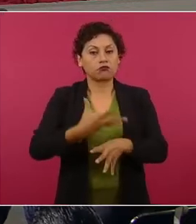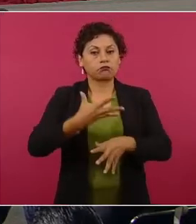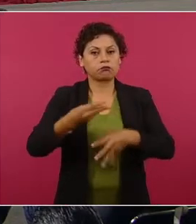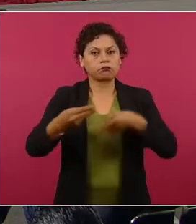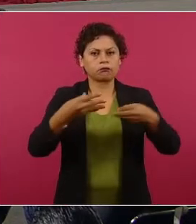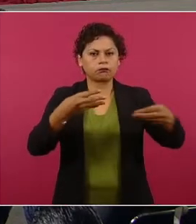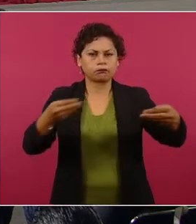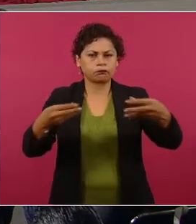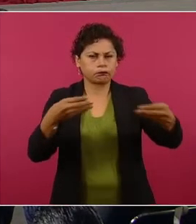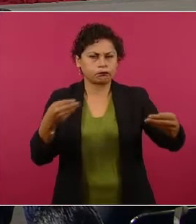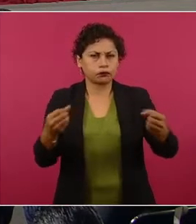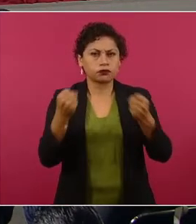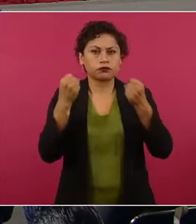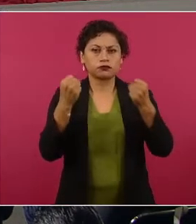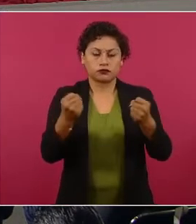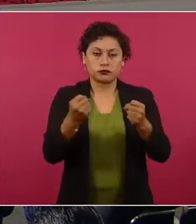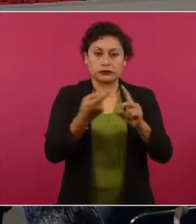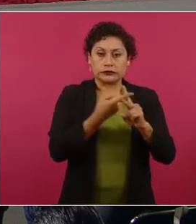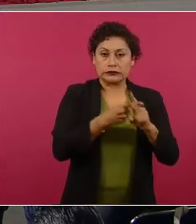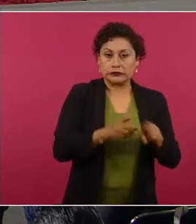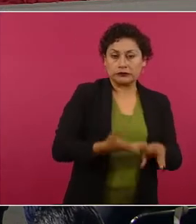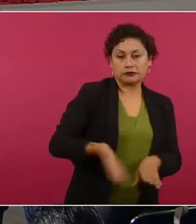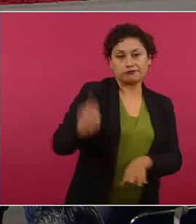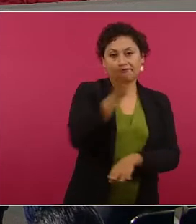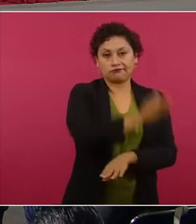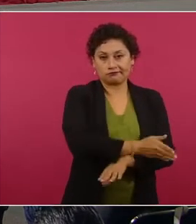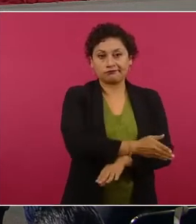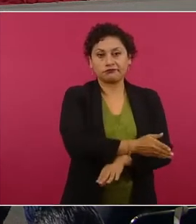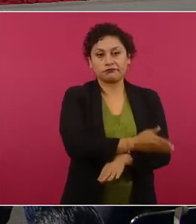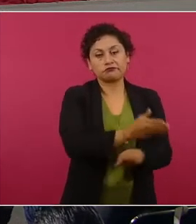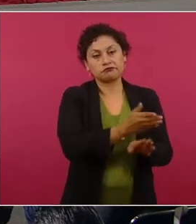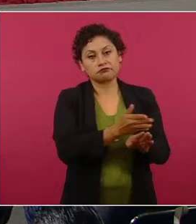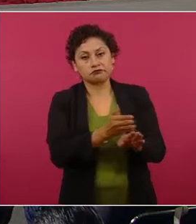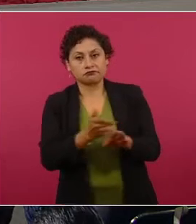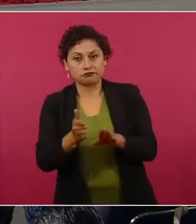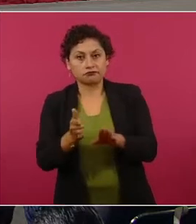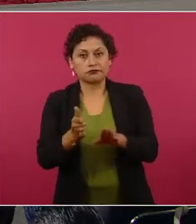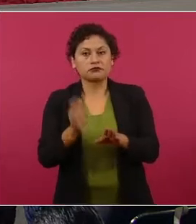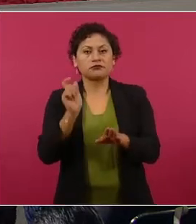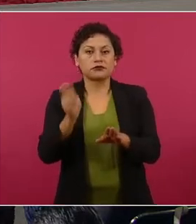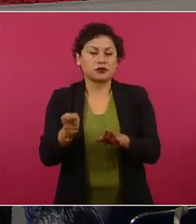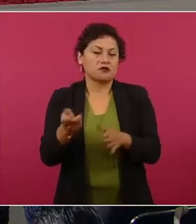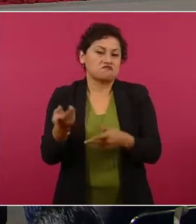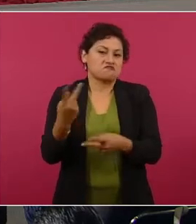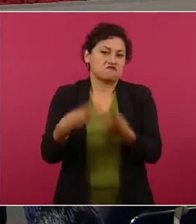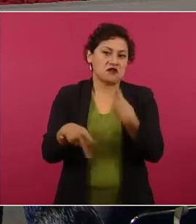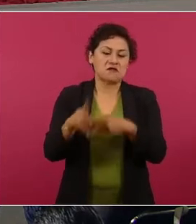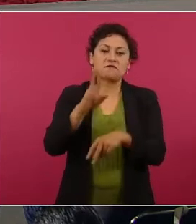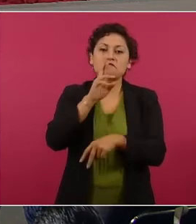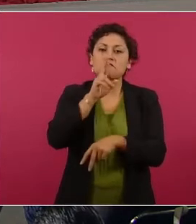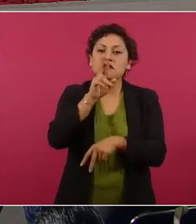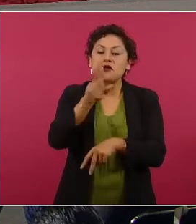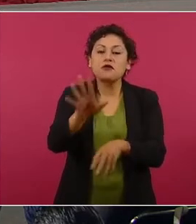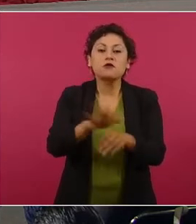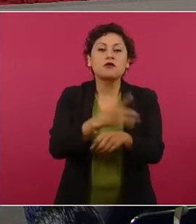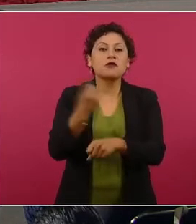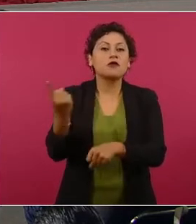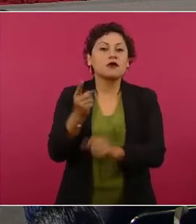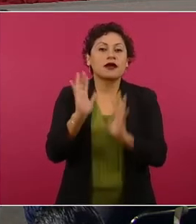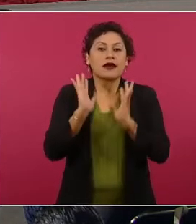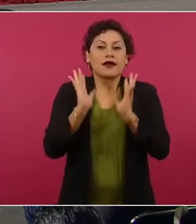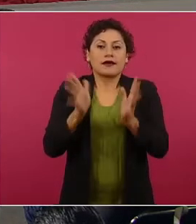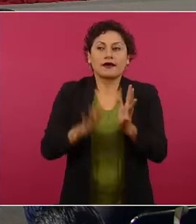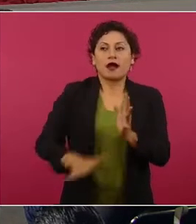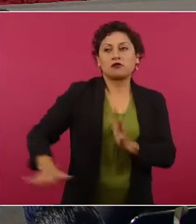al inicio, en la primera ola, pero desde luego en condiciones mucho más favorables por tener una amplia protección